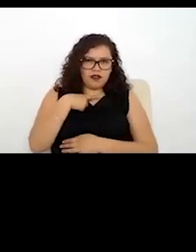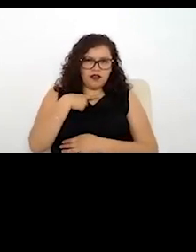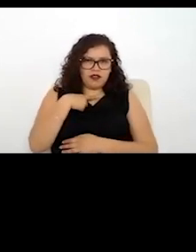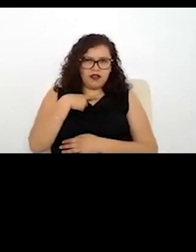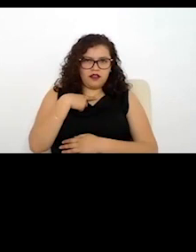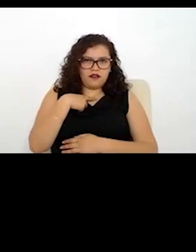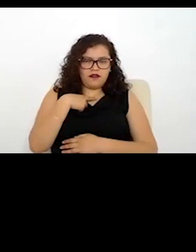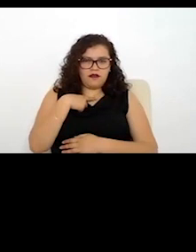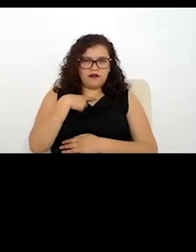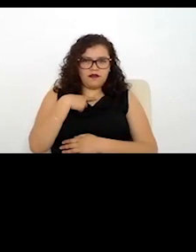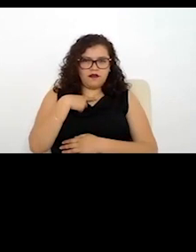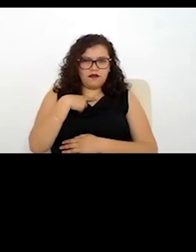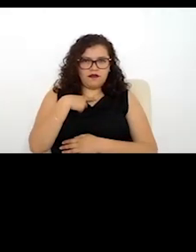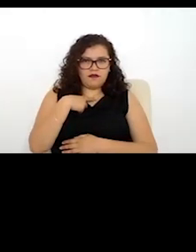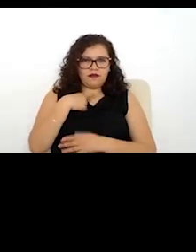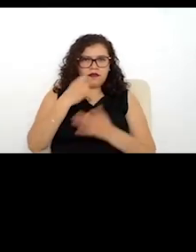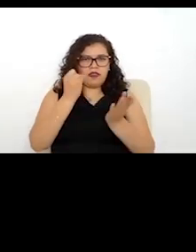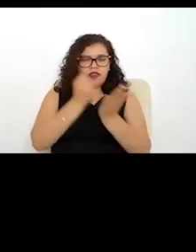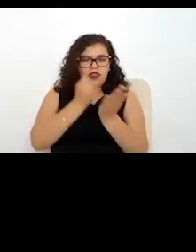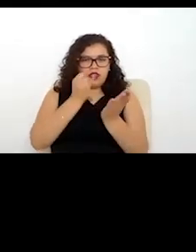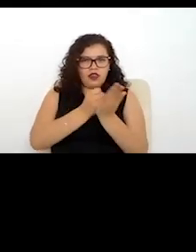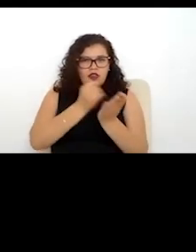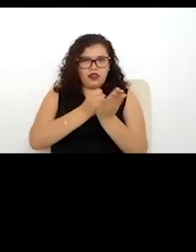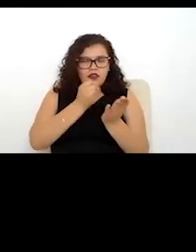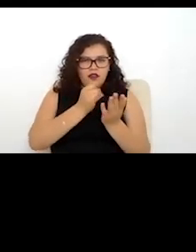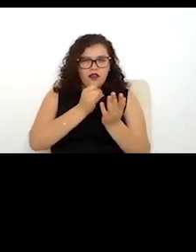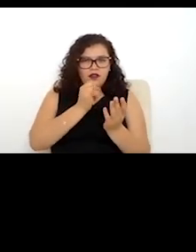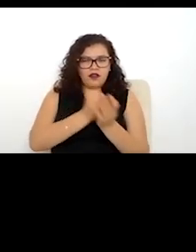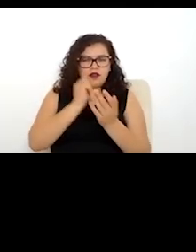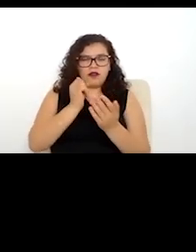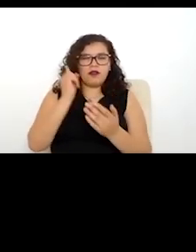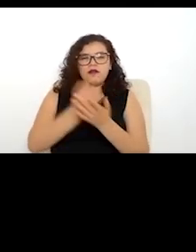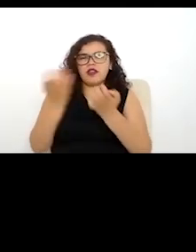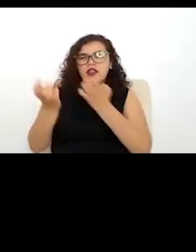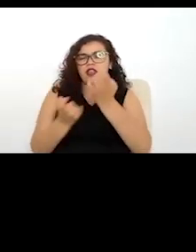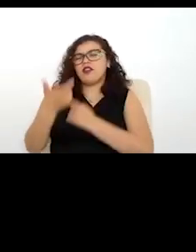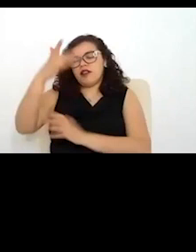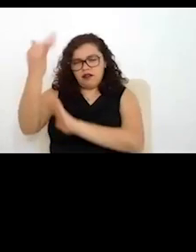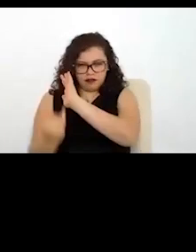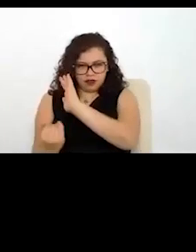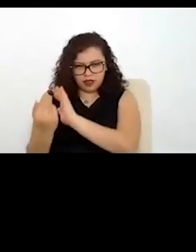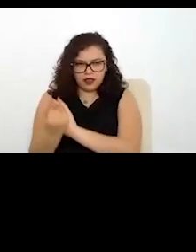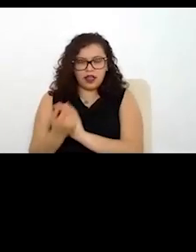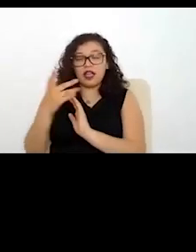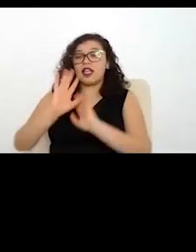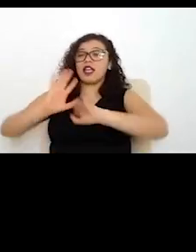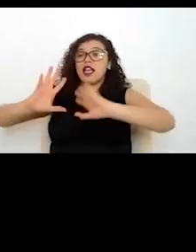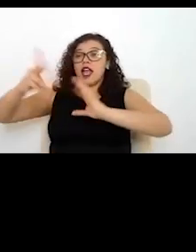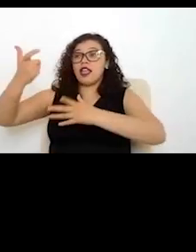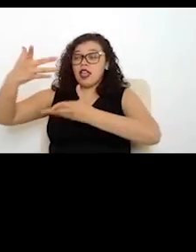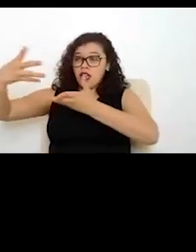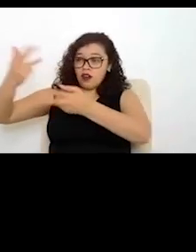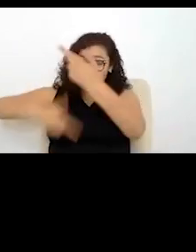pagos indebidos o de impuestos que son deducibles en su ejercicio fiscal. El resultado son